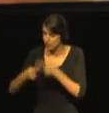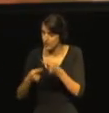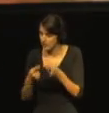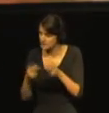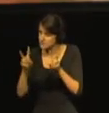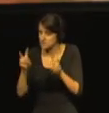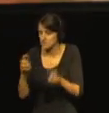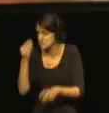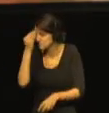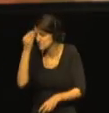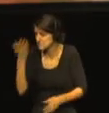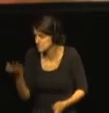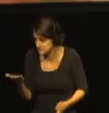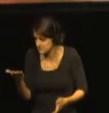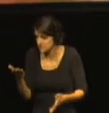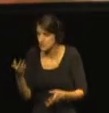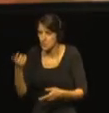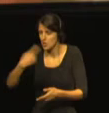ellos.